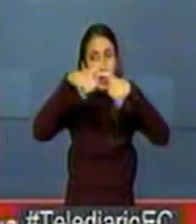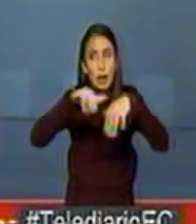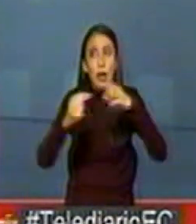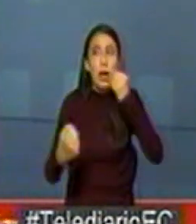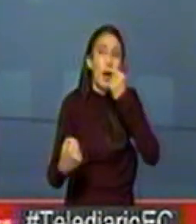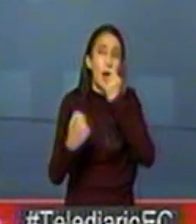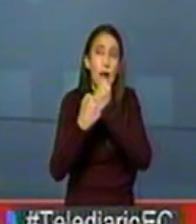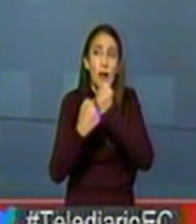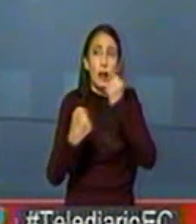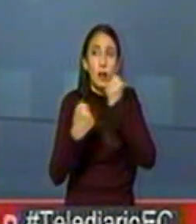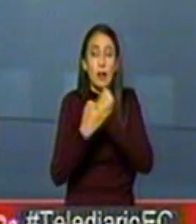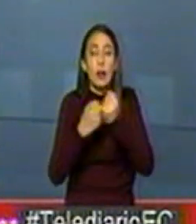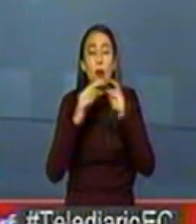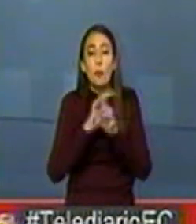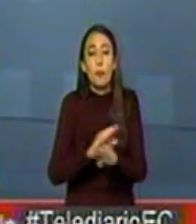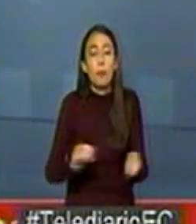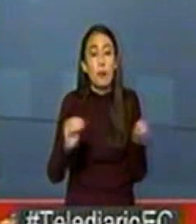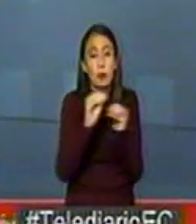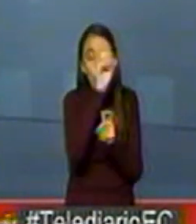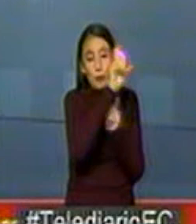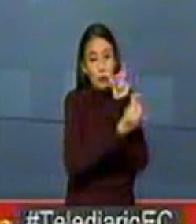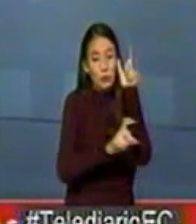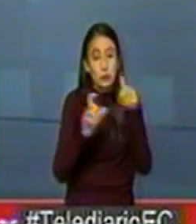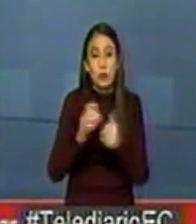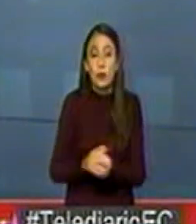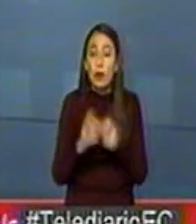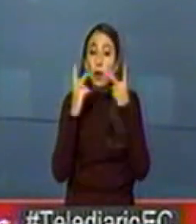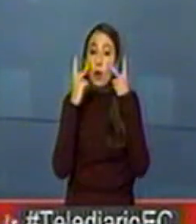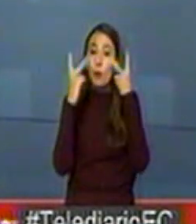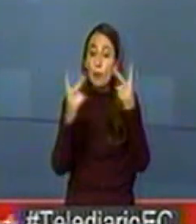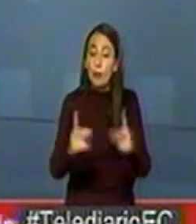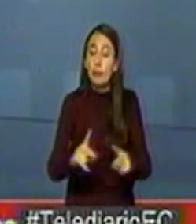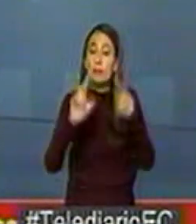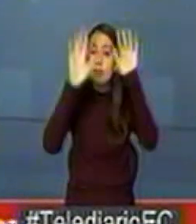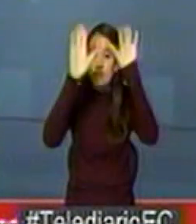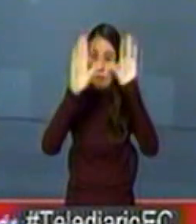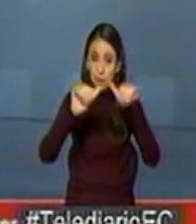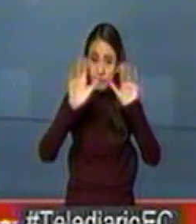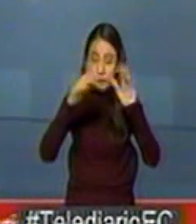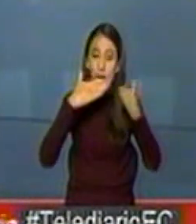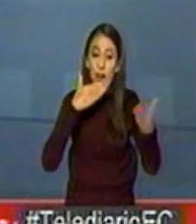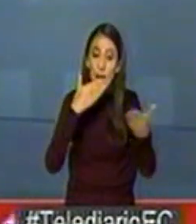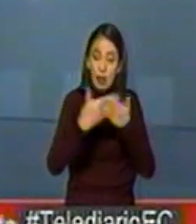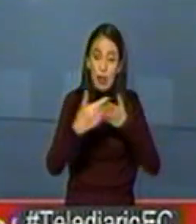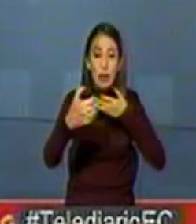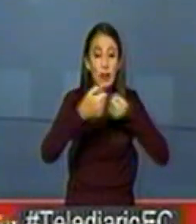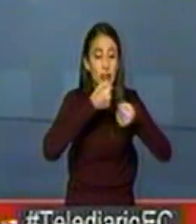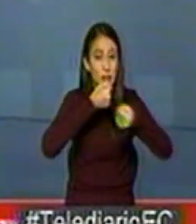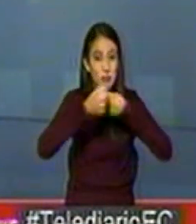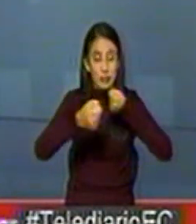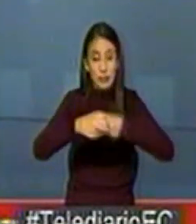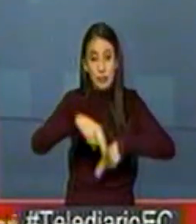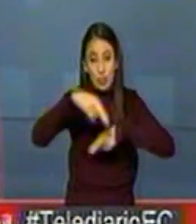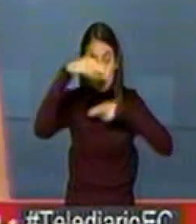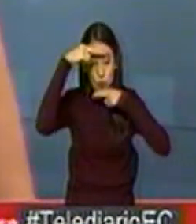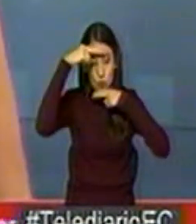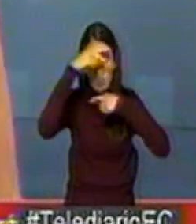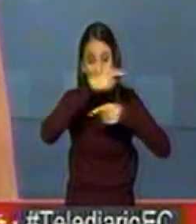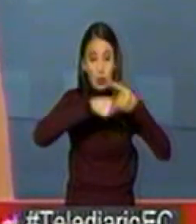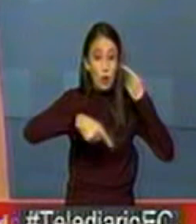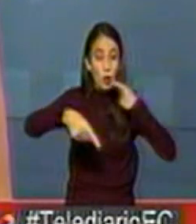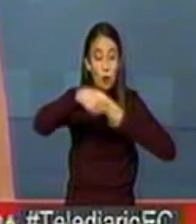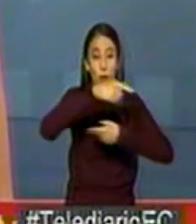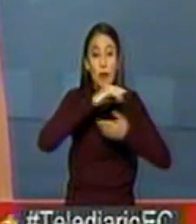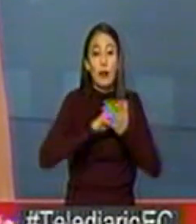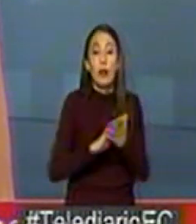Y por supuesto, ayudar a muchísimas otras personas. Nosotros ya nos despedimos, amigos y amigas. Gracias a ustedes por su sintonía, a quienes nos siguen a